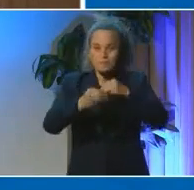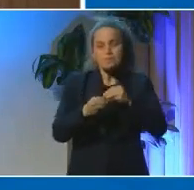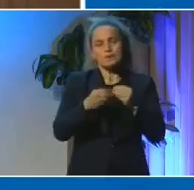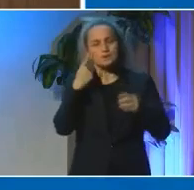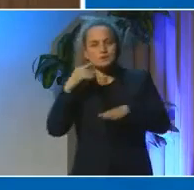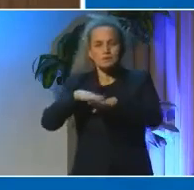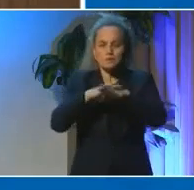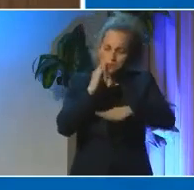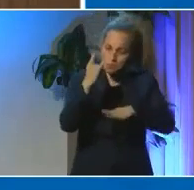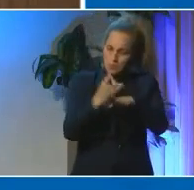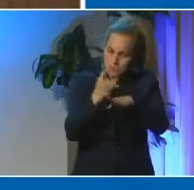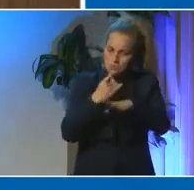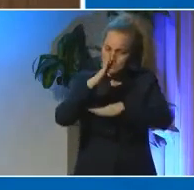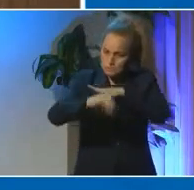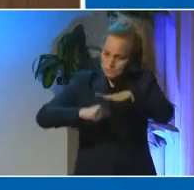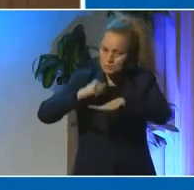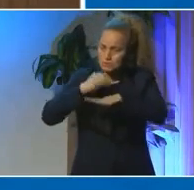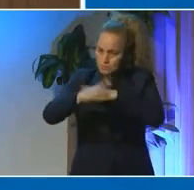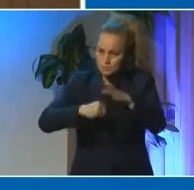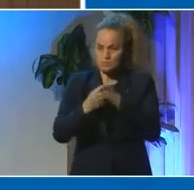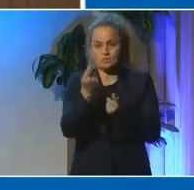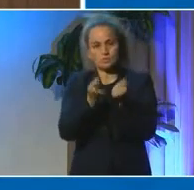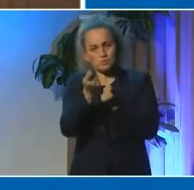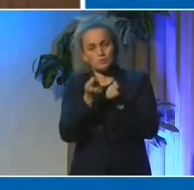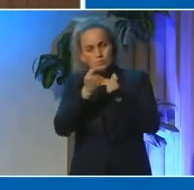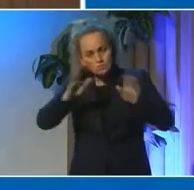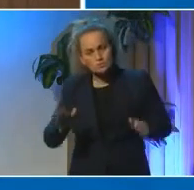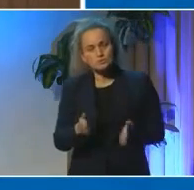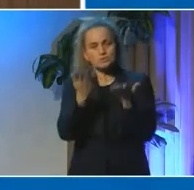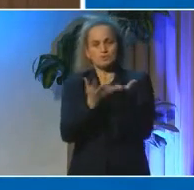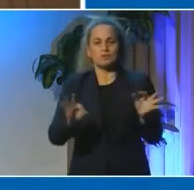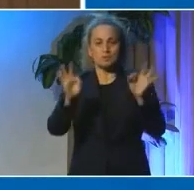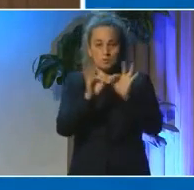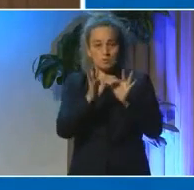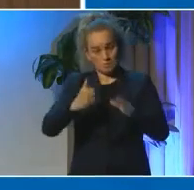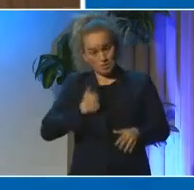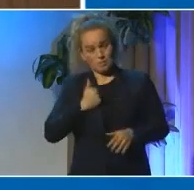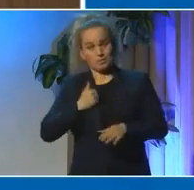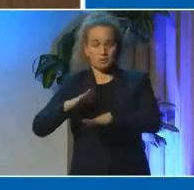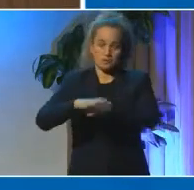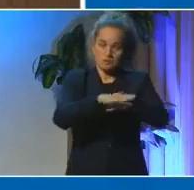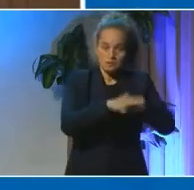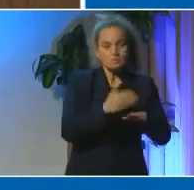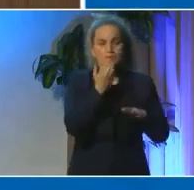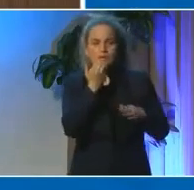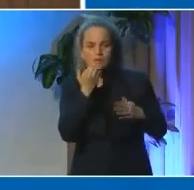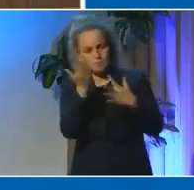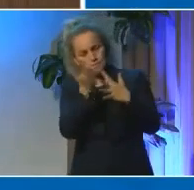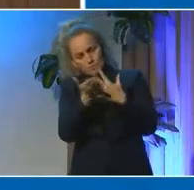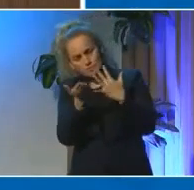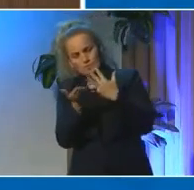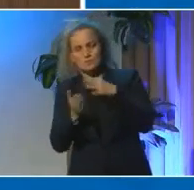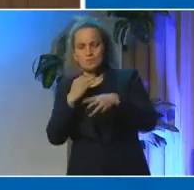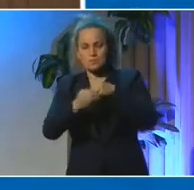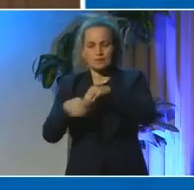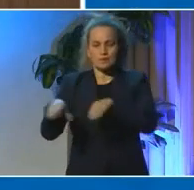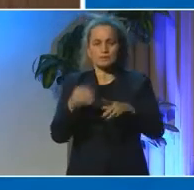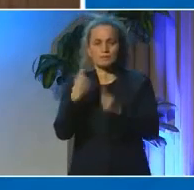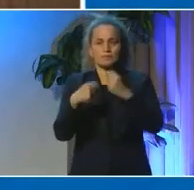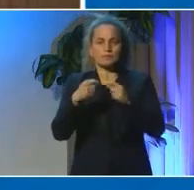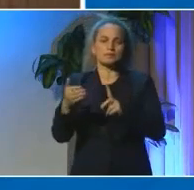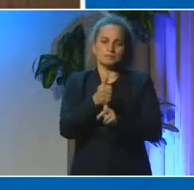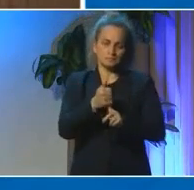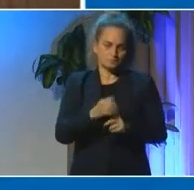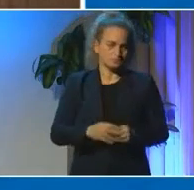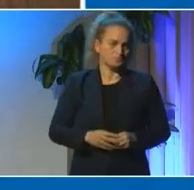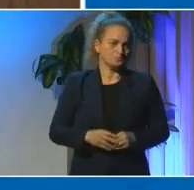reuso utilizo y genero una economía que permita sacarle el máximo provecho a cada elemento y a cada acción que hacemos como negocio de acuerdo